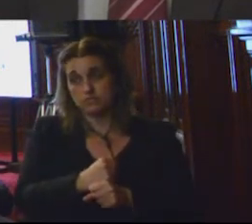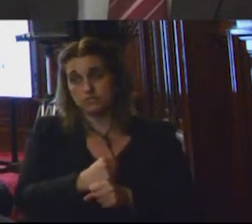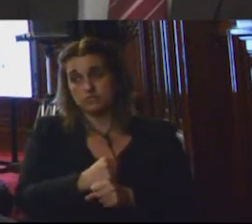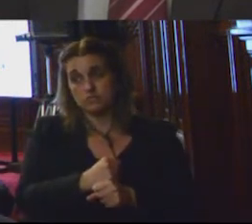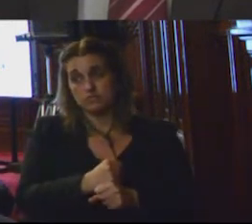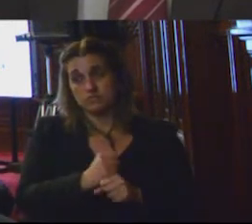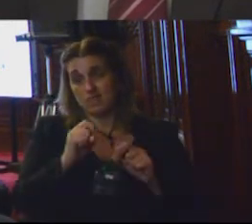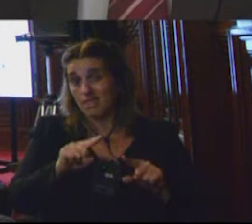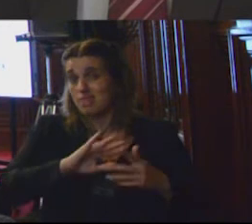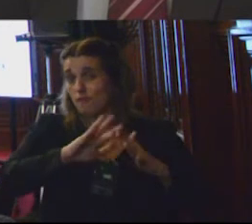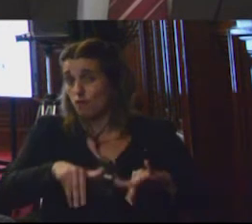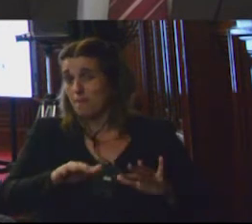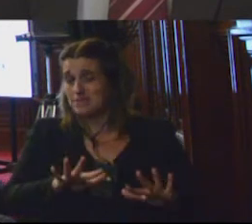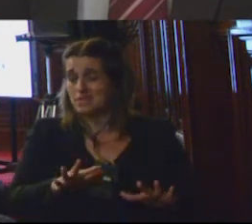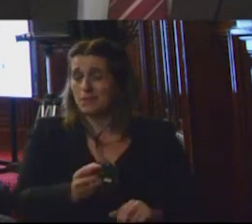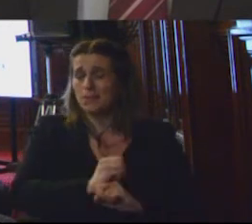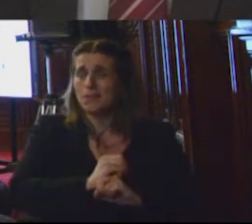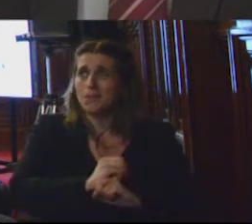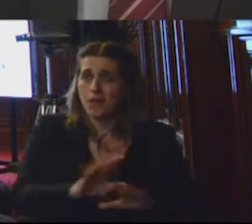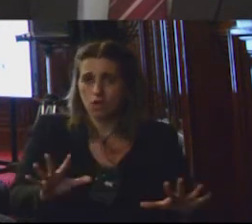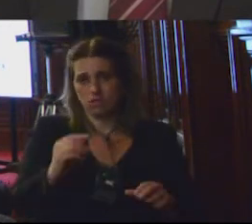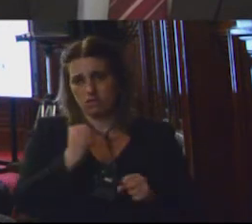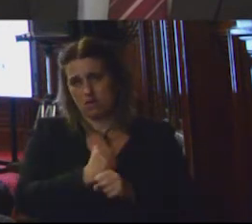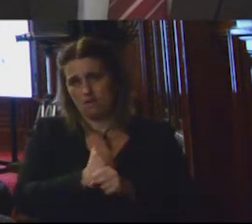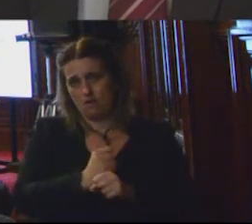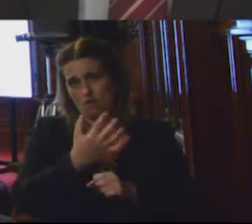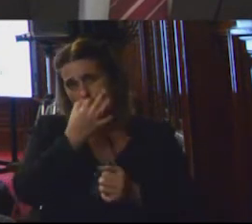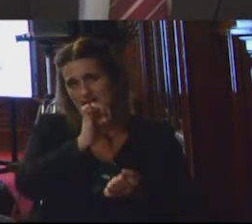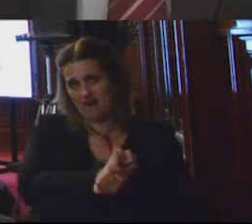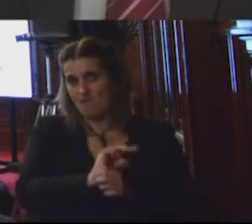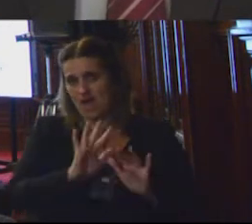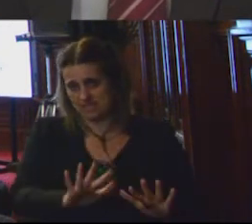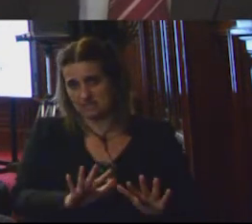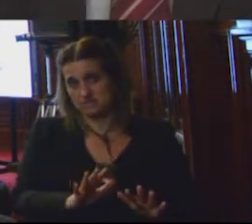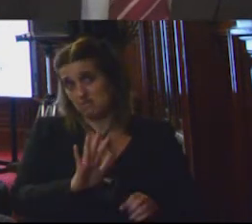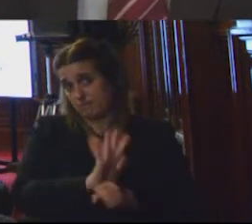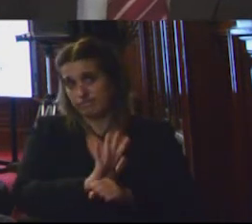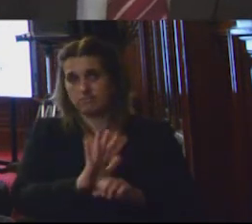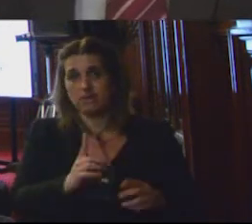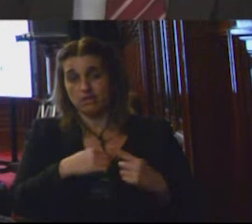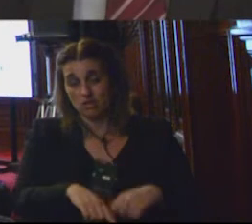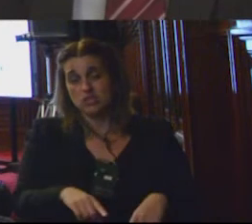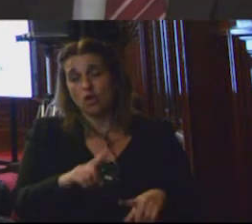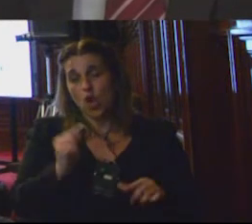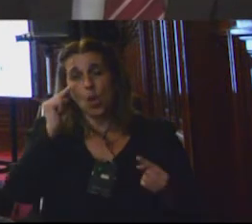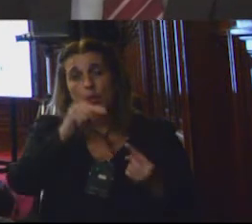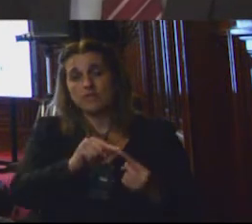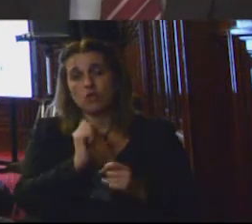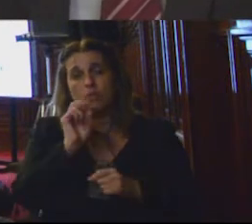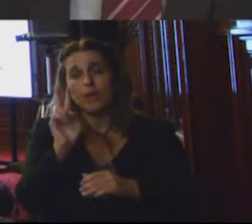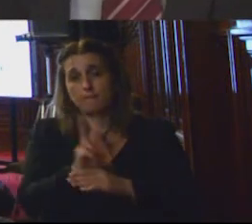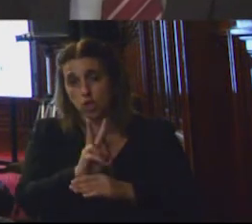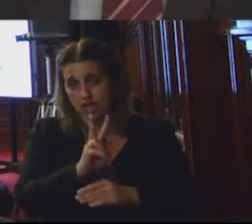irrestricto es el peor tipo de trabajo esclavo que existe, con el propósito de proteger a